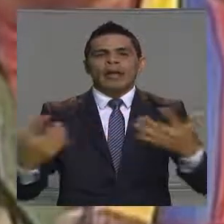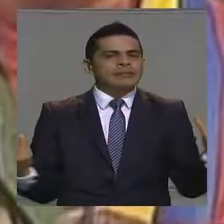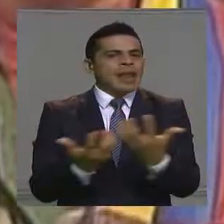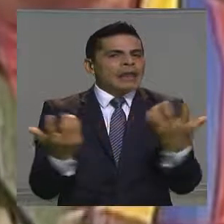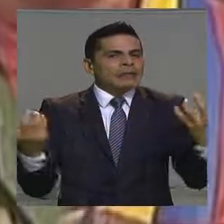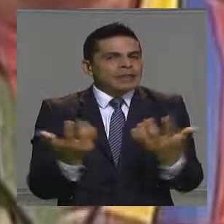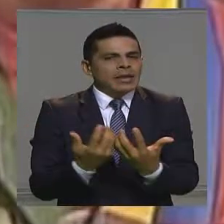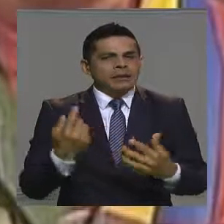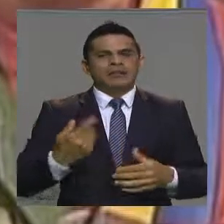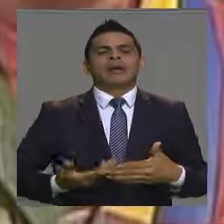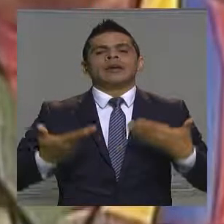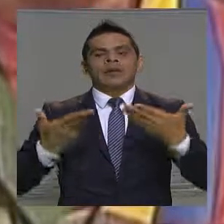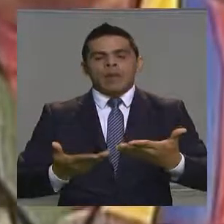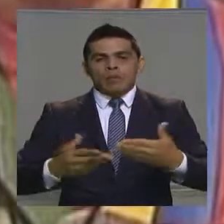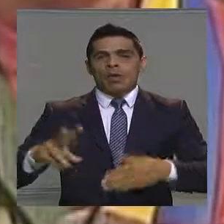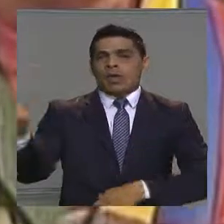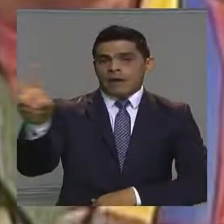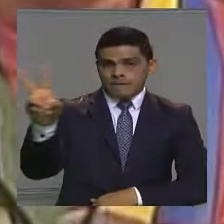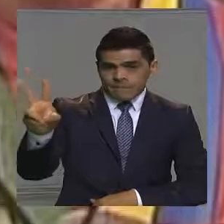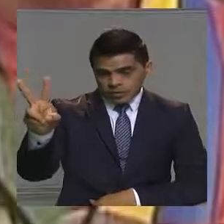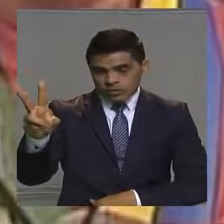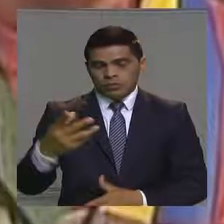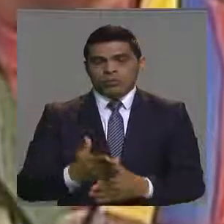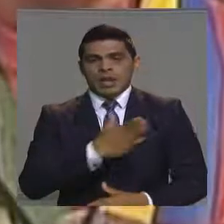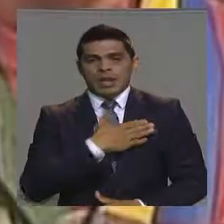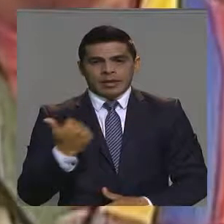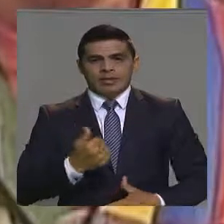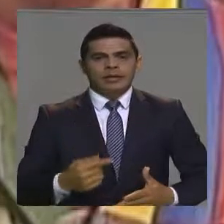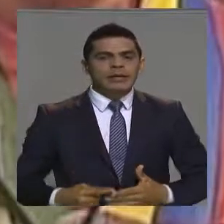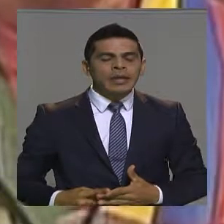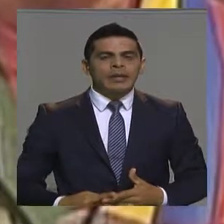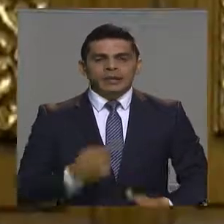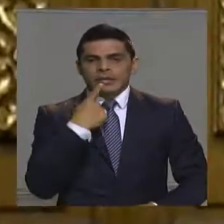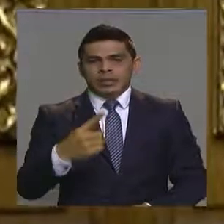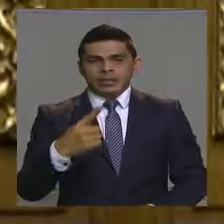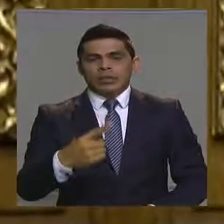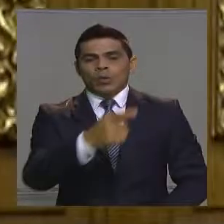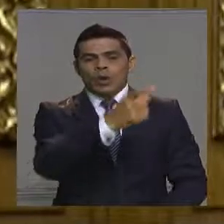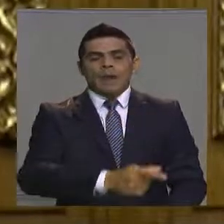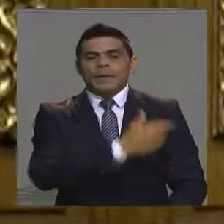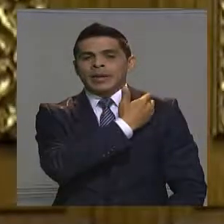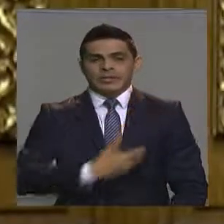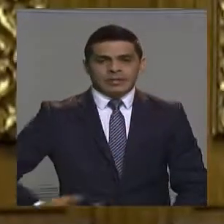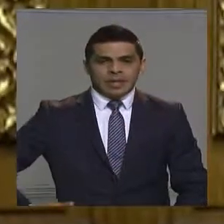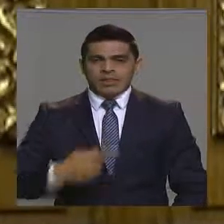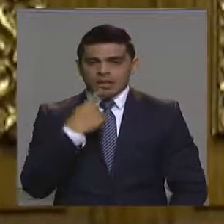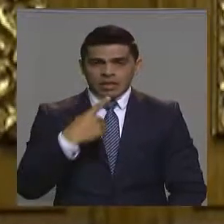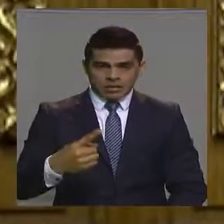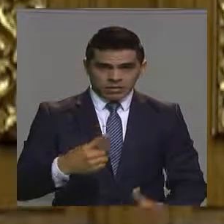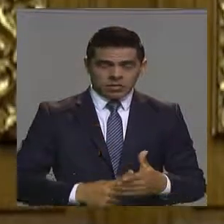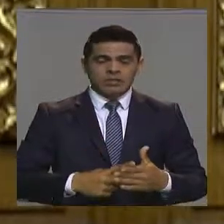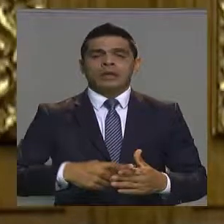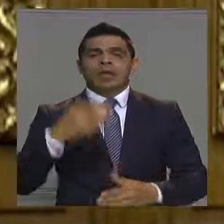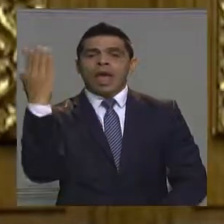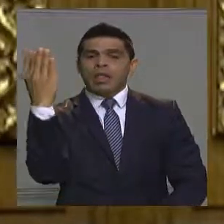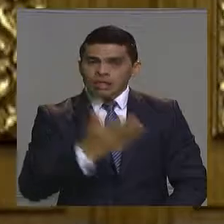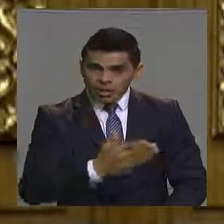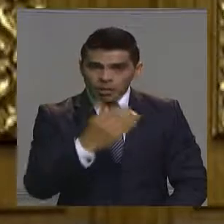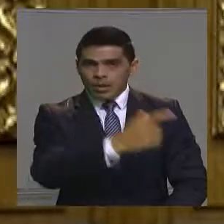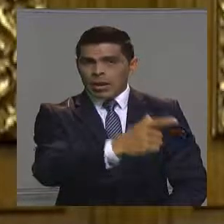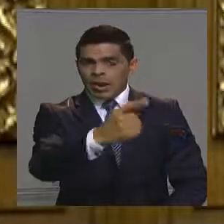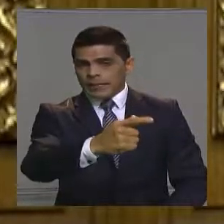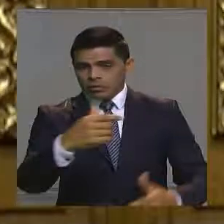y démosle a nuestro país lo que nuestro país amerita. El jefe de Estado venezolano pidió cero impunidad para quienes estén al margen